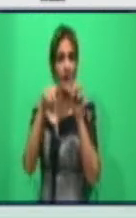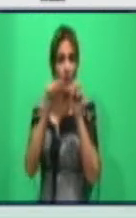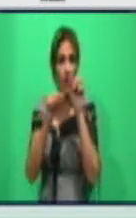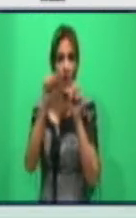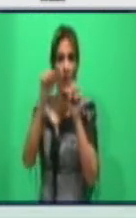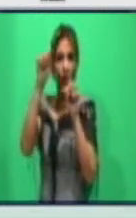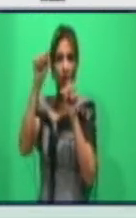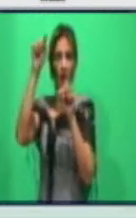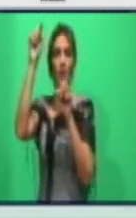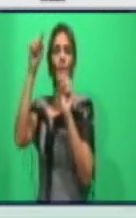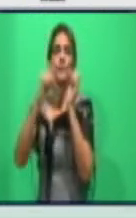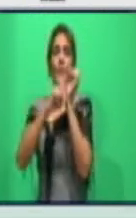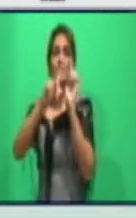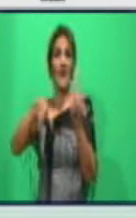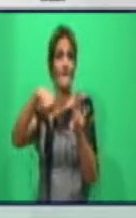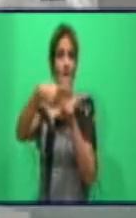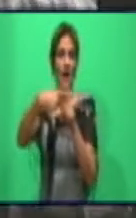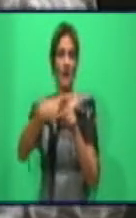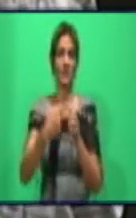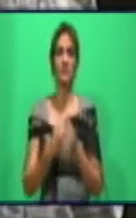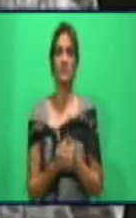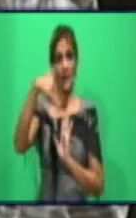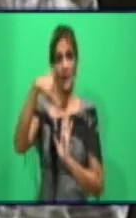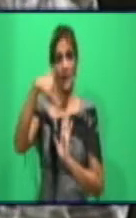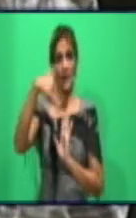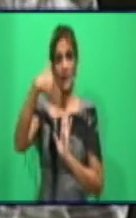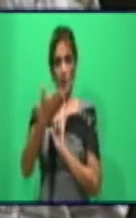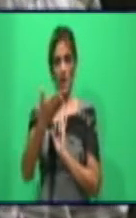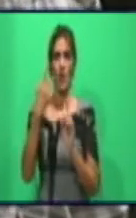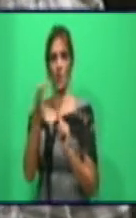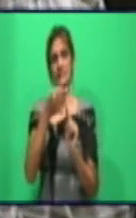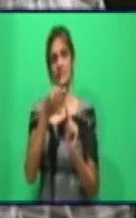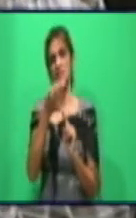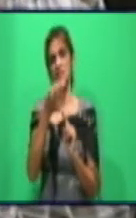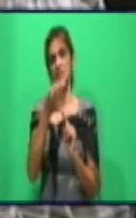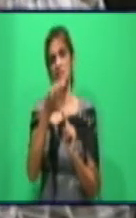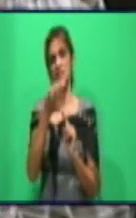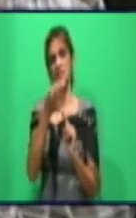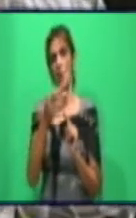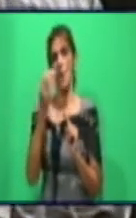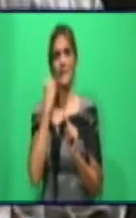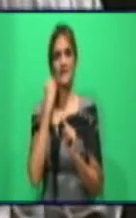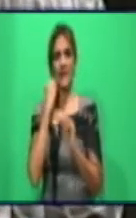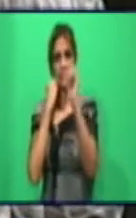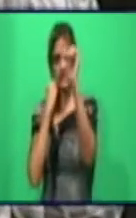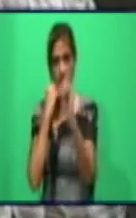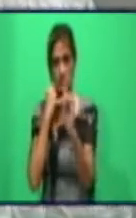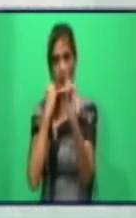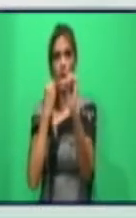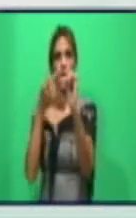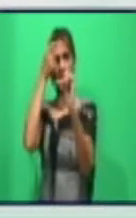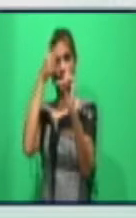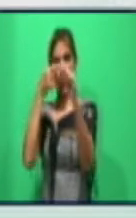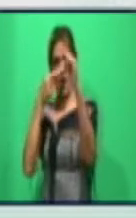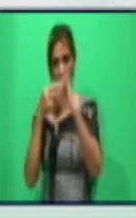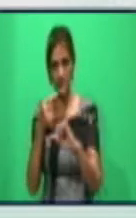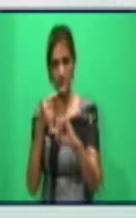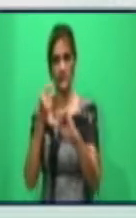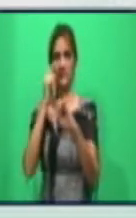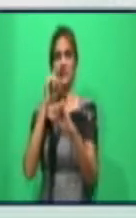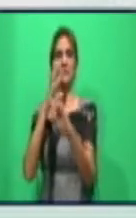después están los municipios de manzanillo y niquero que también tiempos son los gráficos